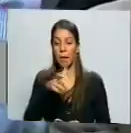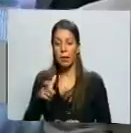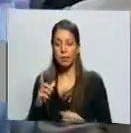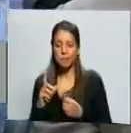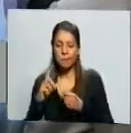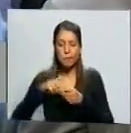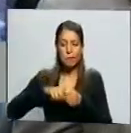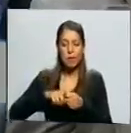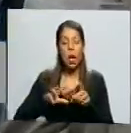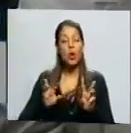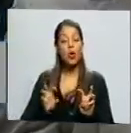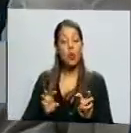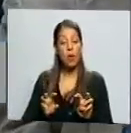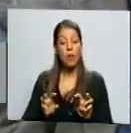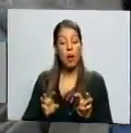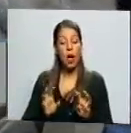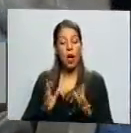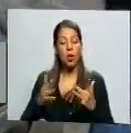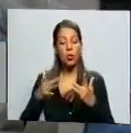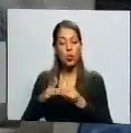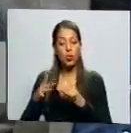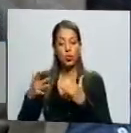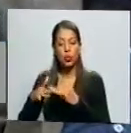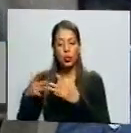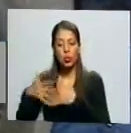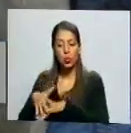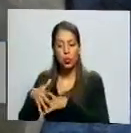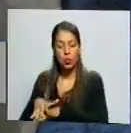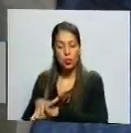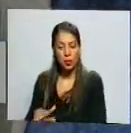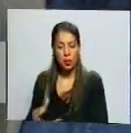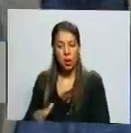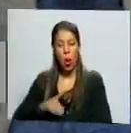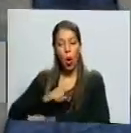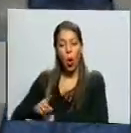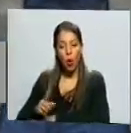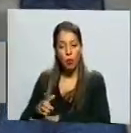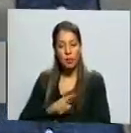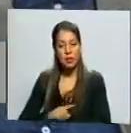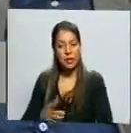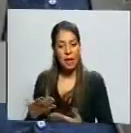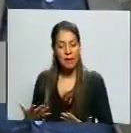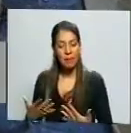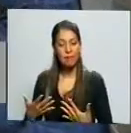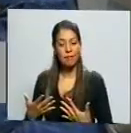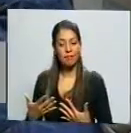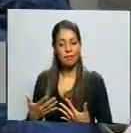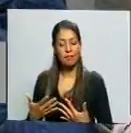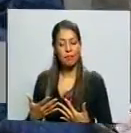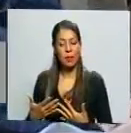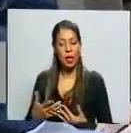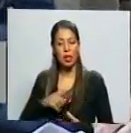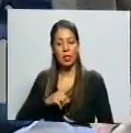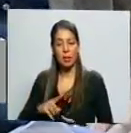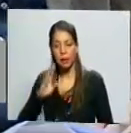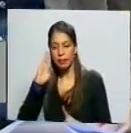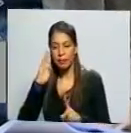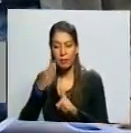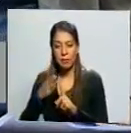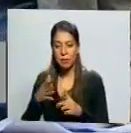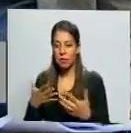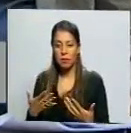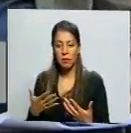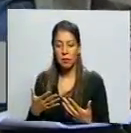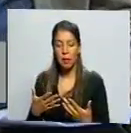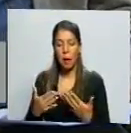productivos. Hacer vinculante, hacer obligatorio, hacer directo